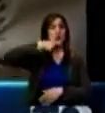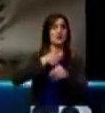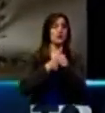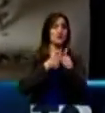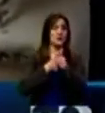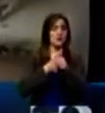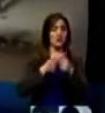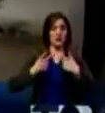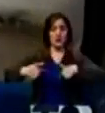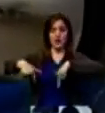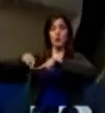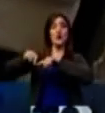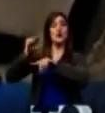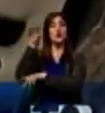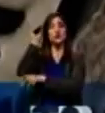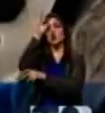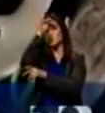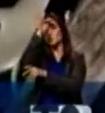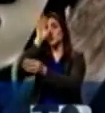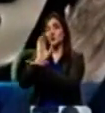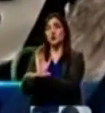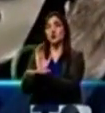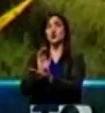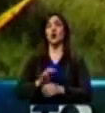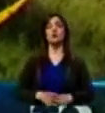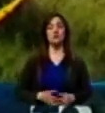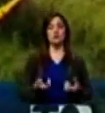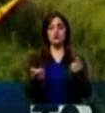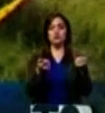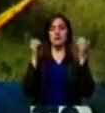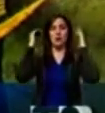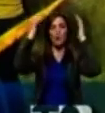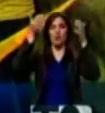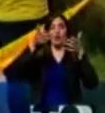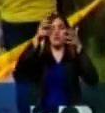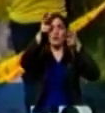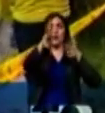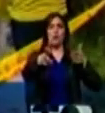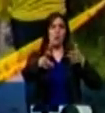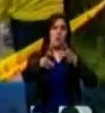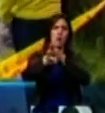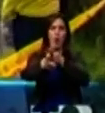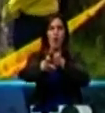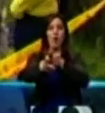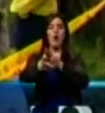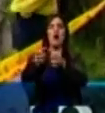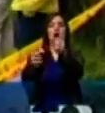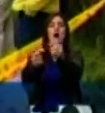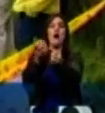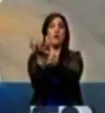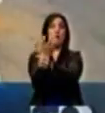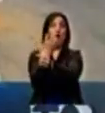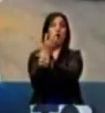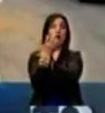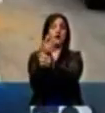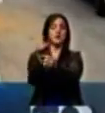metros del redondel del Hospital del IES. Por causas desconocidas, un camión color blanco se impactó en la parte posterior de una volqueta. El